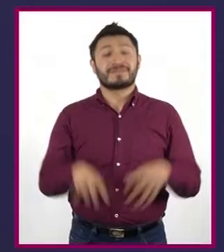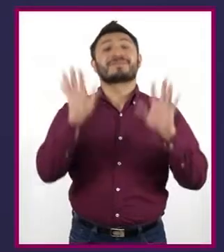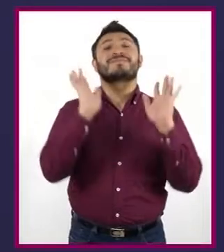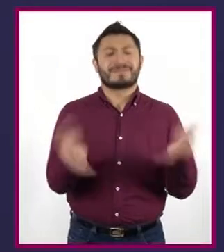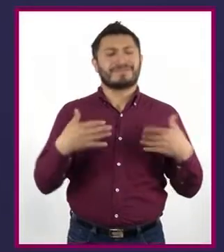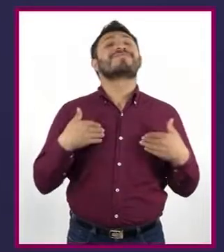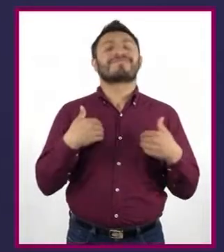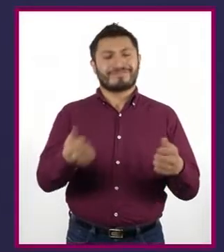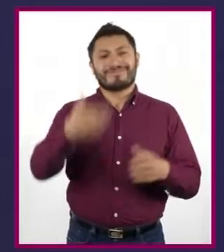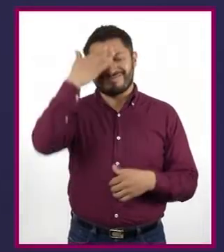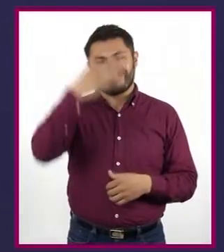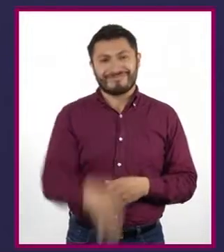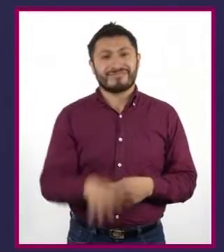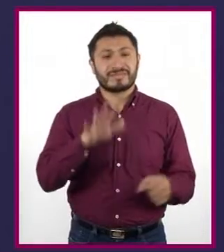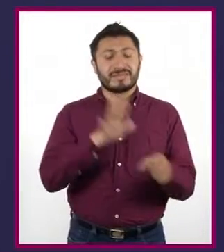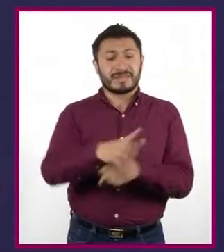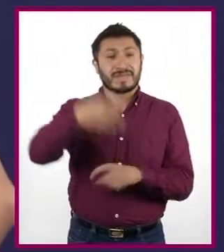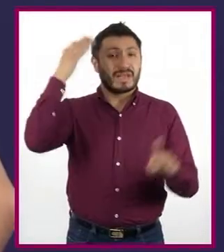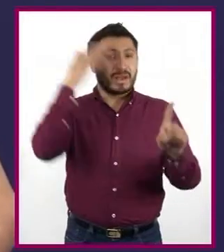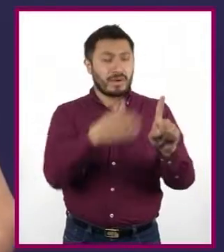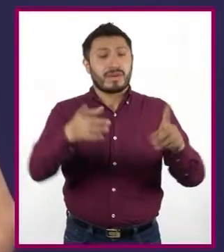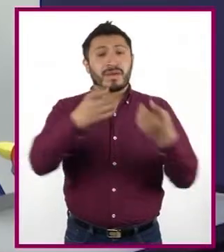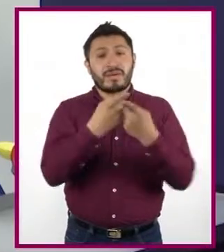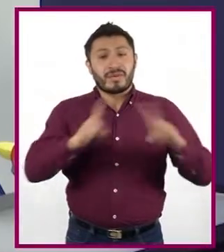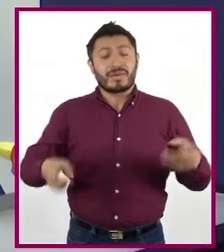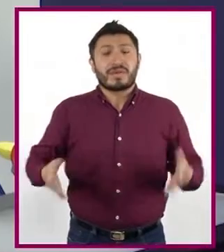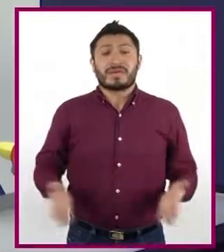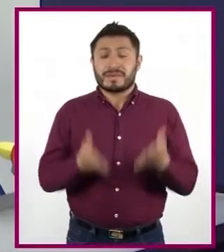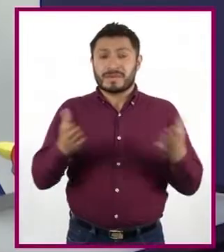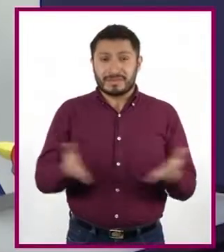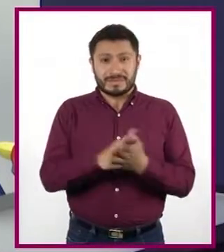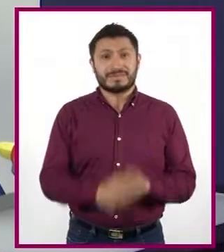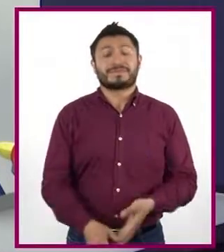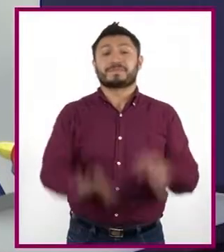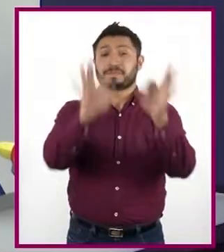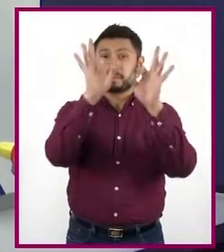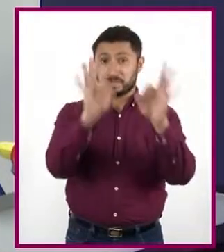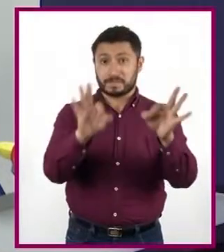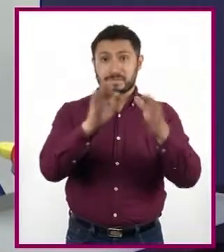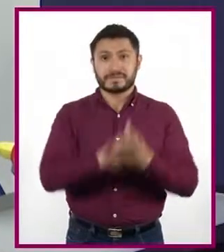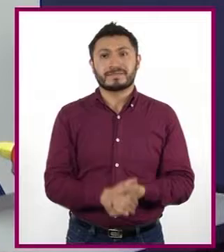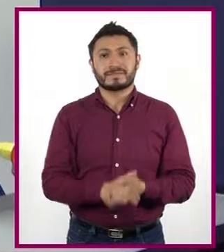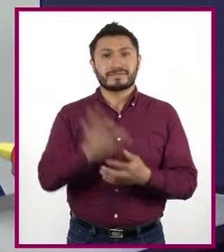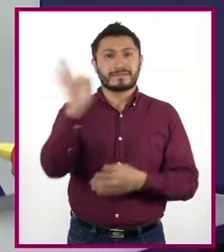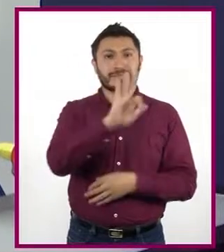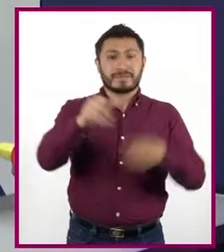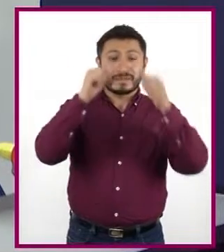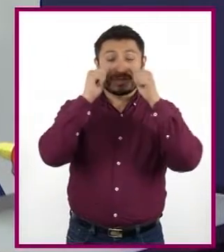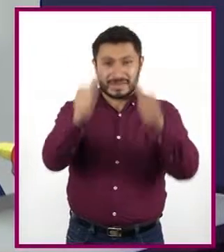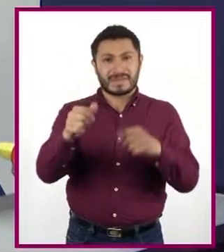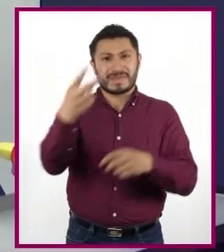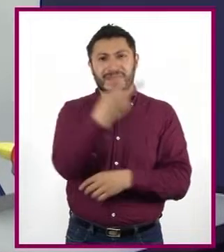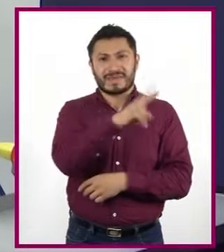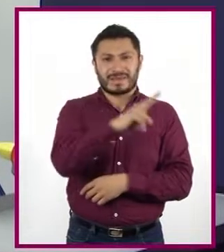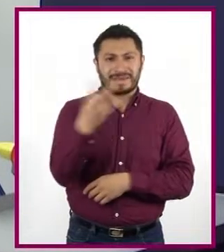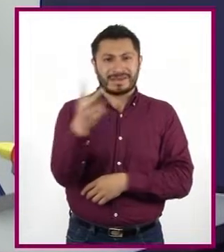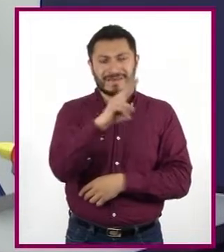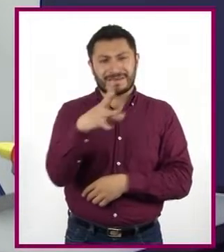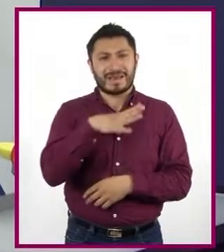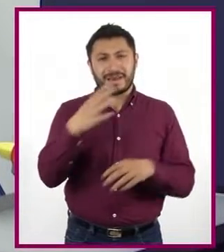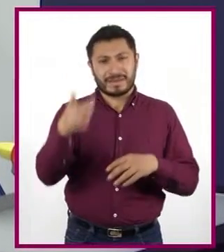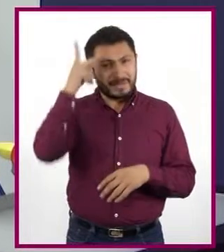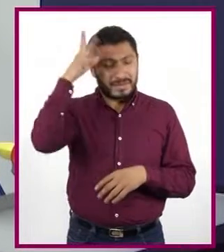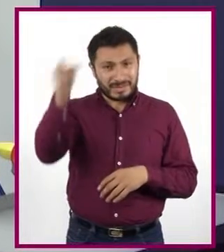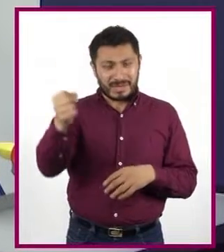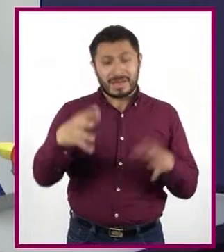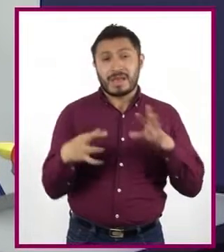Ya sé, es lo que persigue el desarrollo sostenible. Correcto. Si se fijan, ambos conceptos están muy